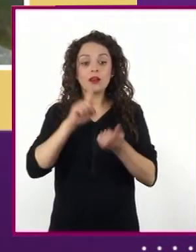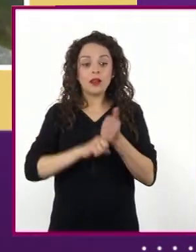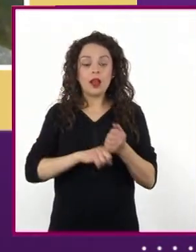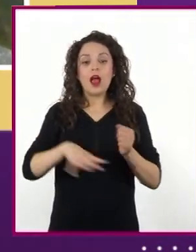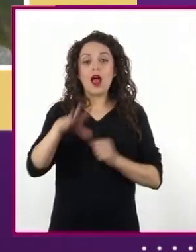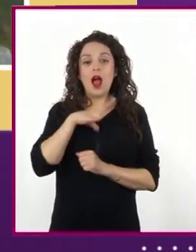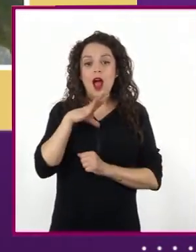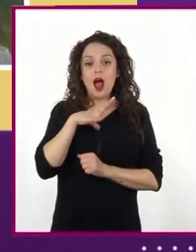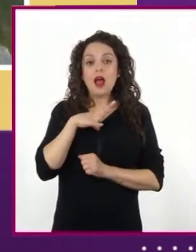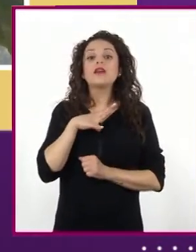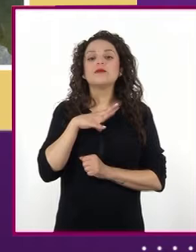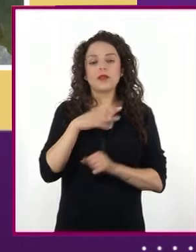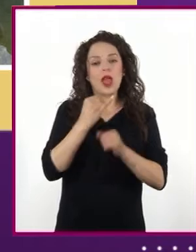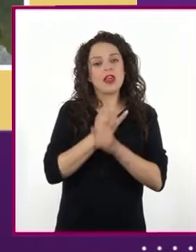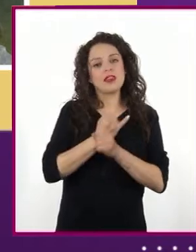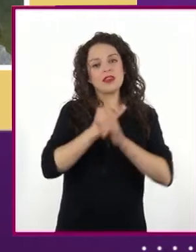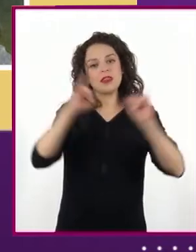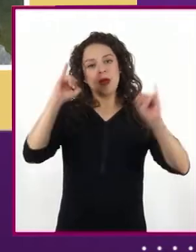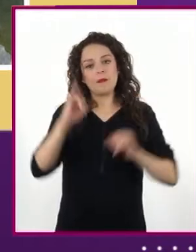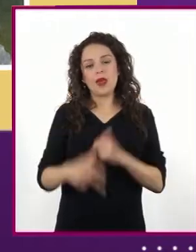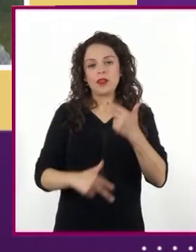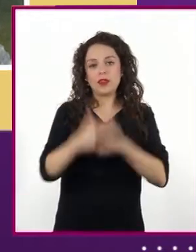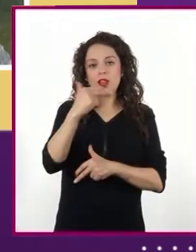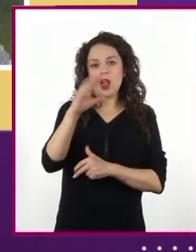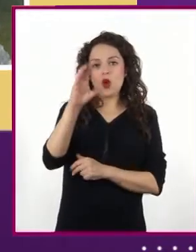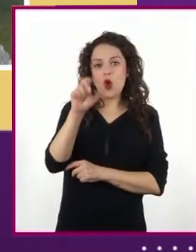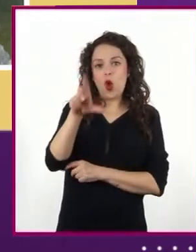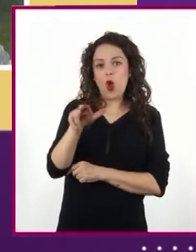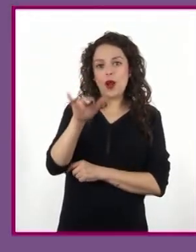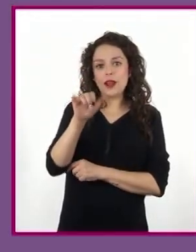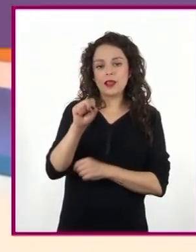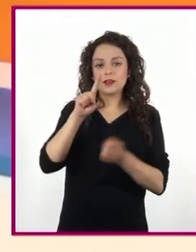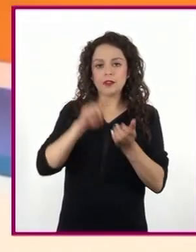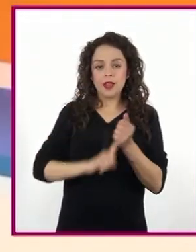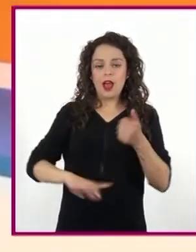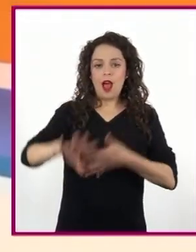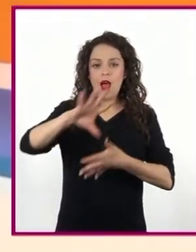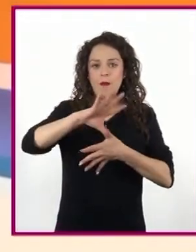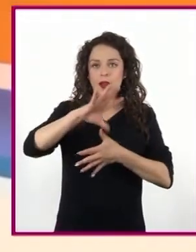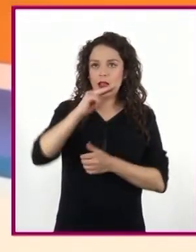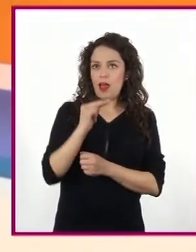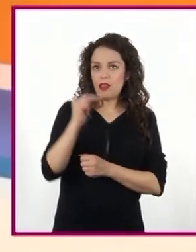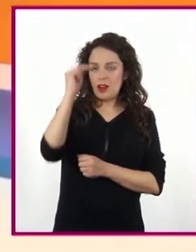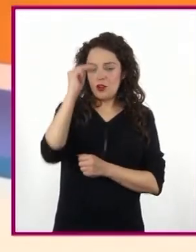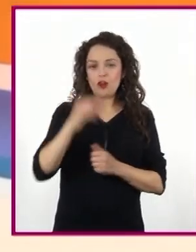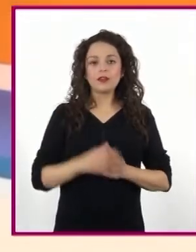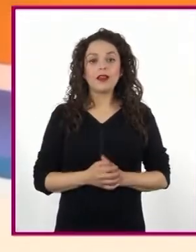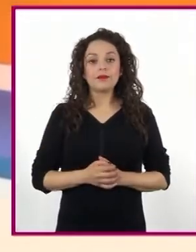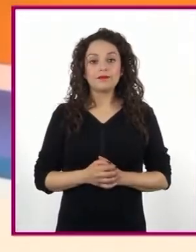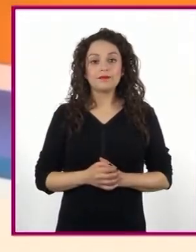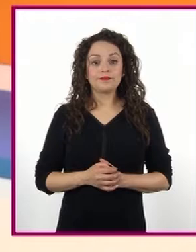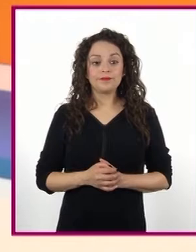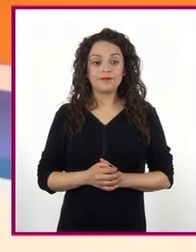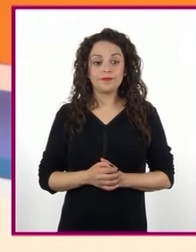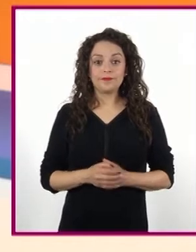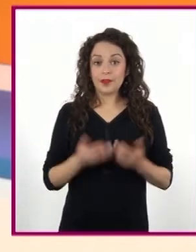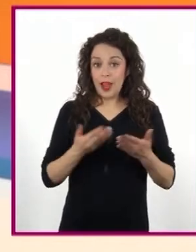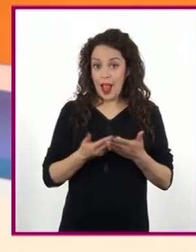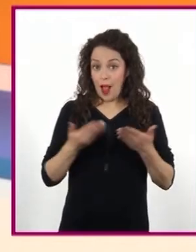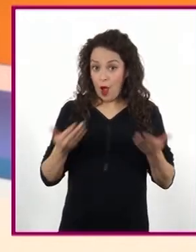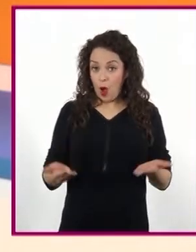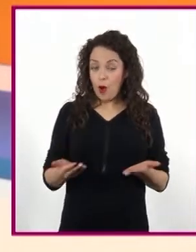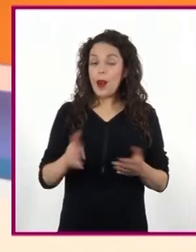dieron lugar a la independencia de las 13 colonias de América del Norte. Ahora sí, entremos en